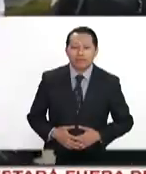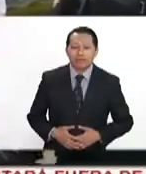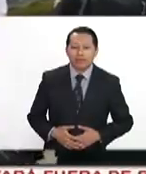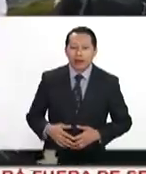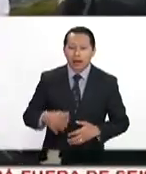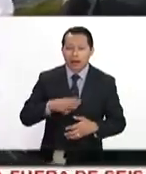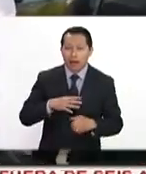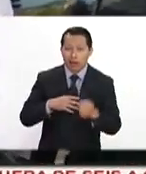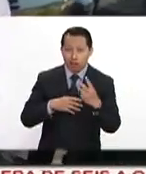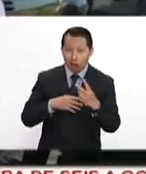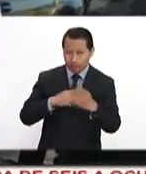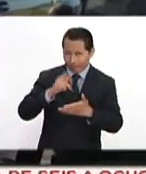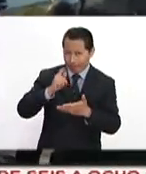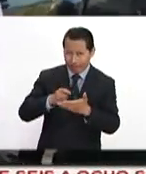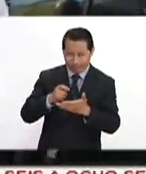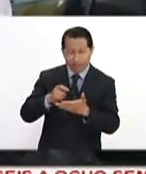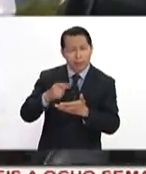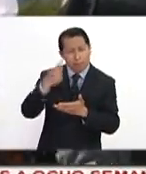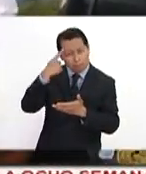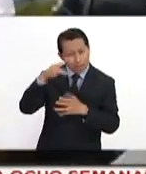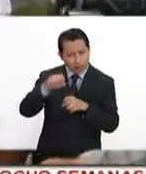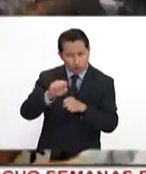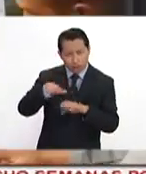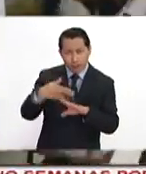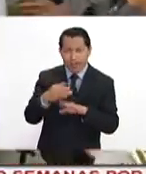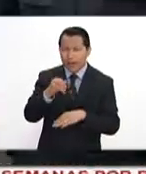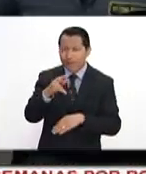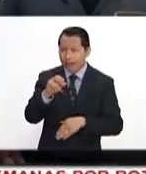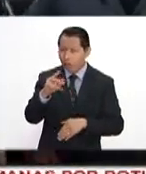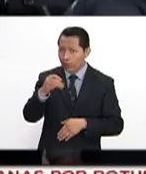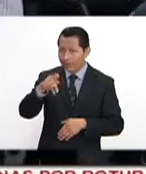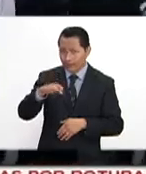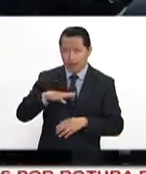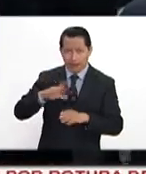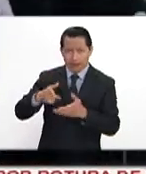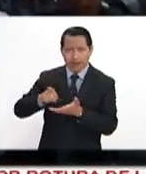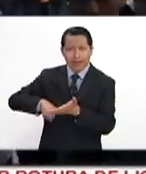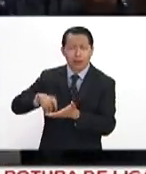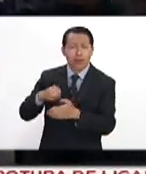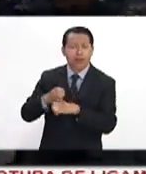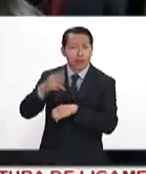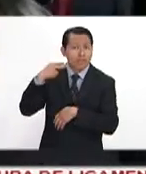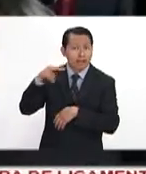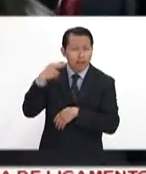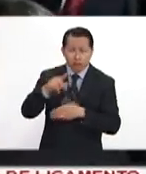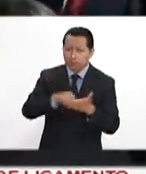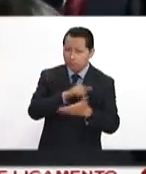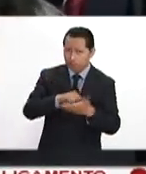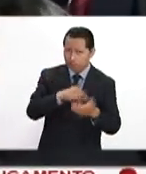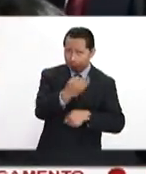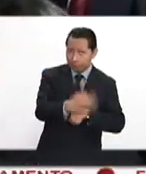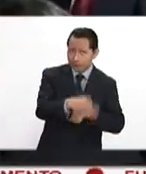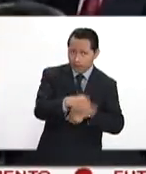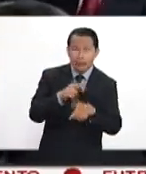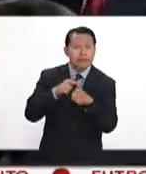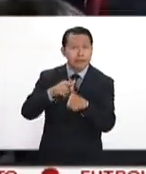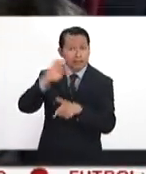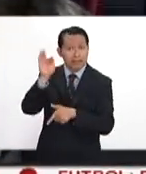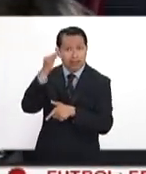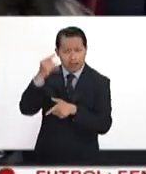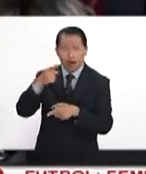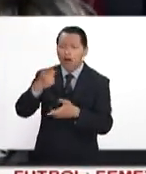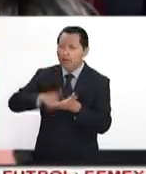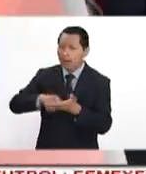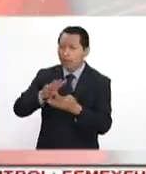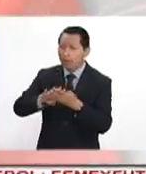Suspenden las 2 órdenes de aprehensión contra Javier Duarte por los delitos del fuero común en el estado de Veracruz. Seguirá proceso federal en